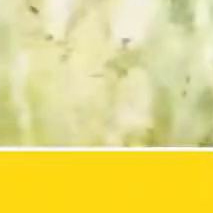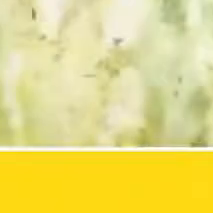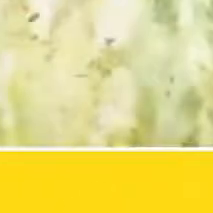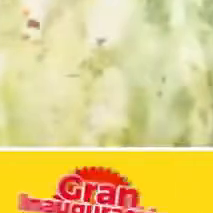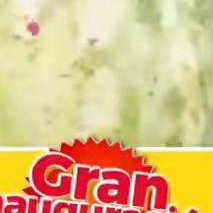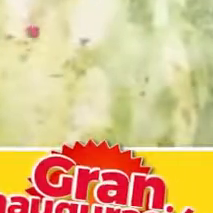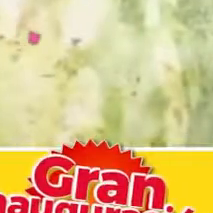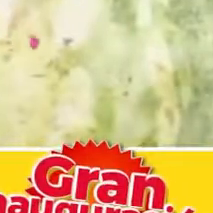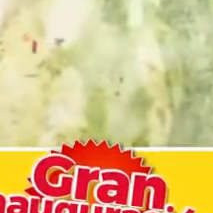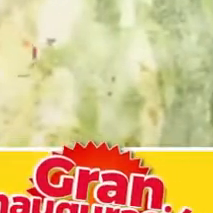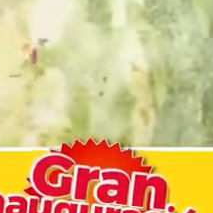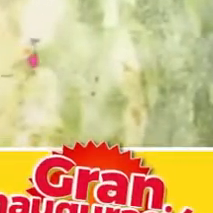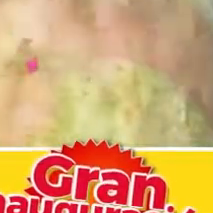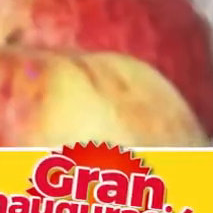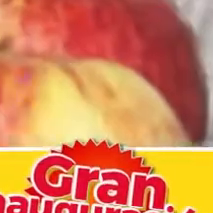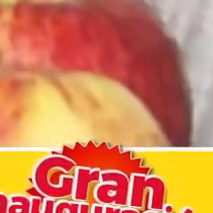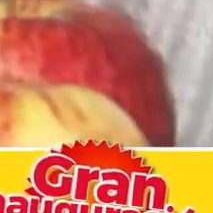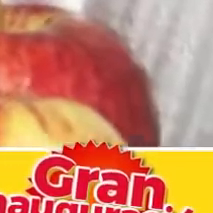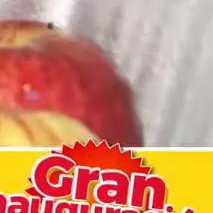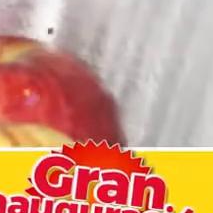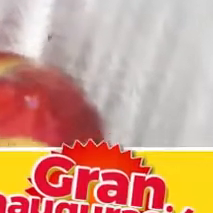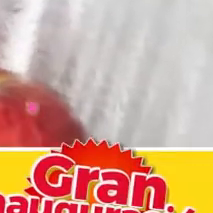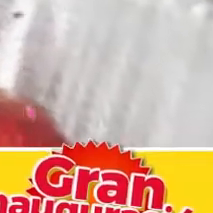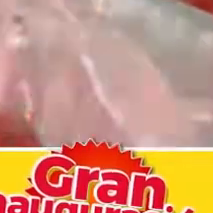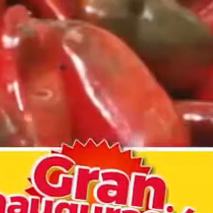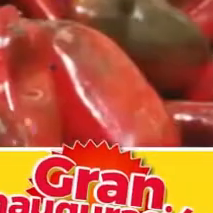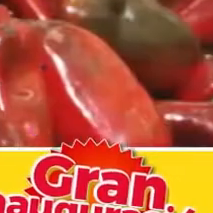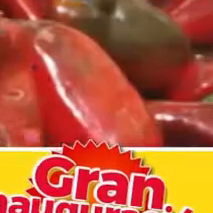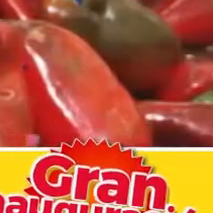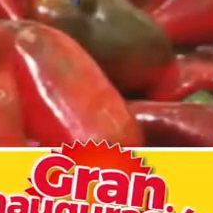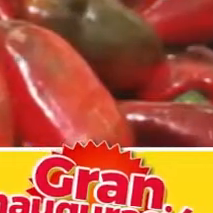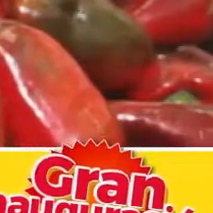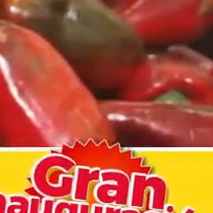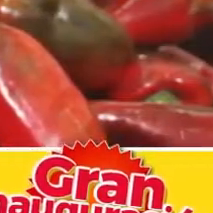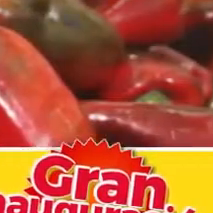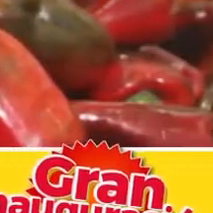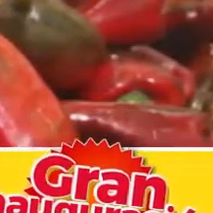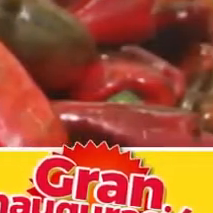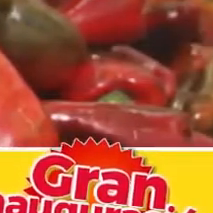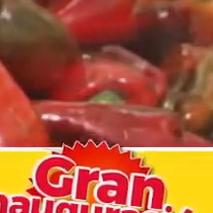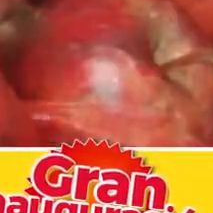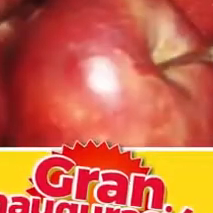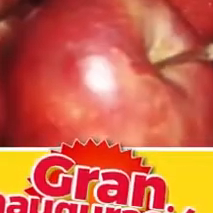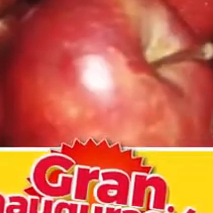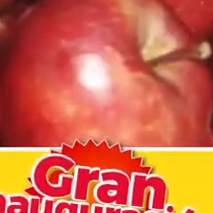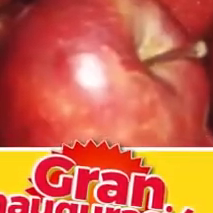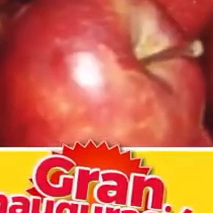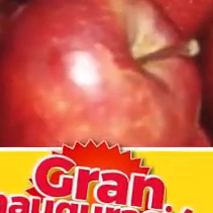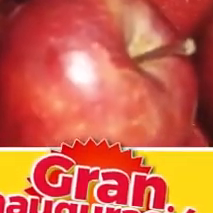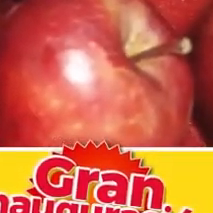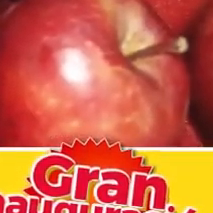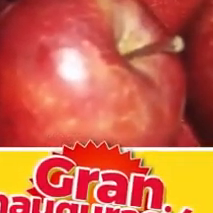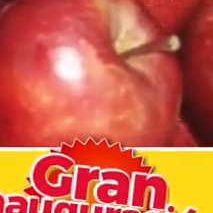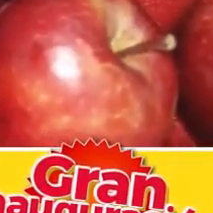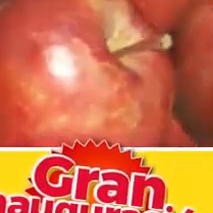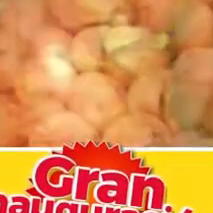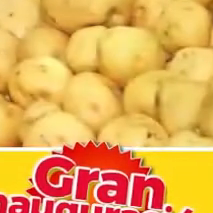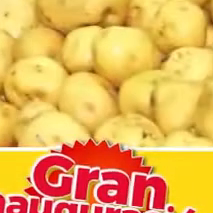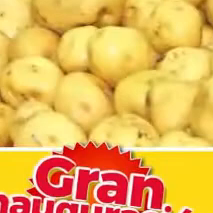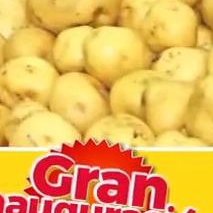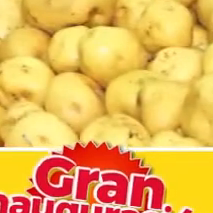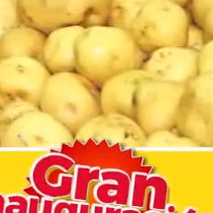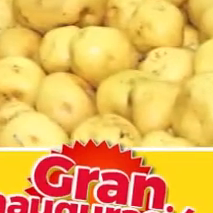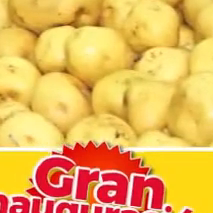Aproveche la inauguración de la nueva Plaza Campesina de Torcoroma. Ofertas y descuentos en las mejores frutas, verduras y cárnicos. Diagonal